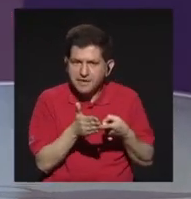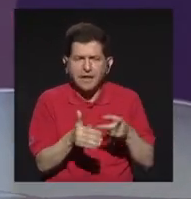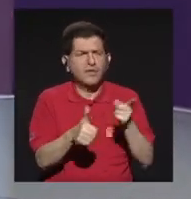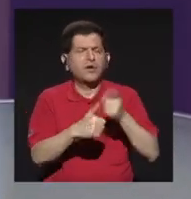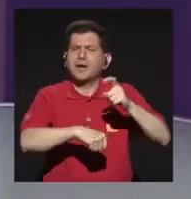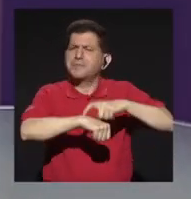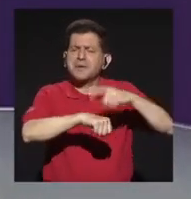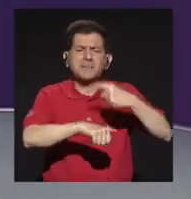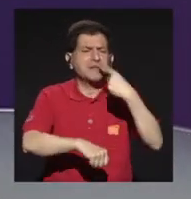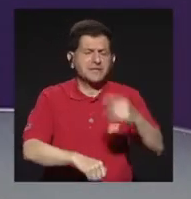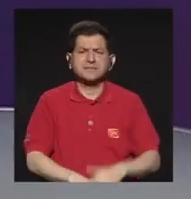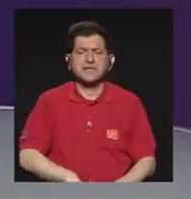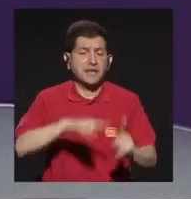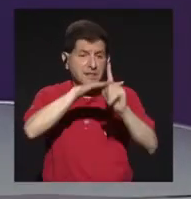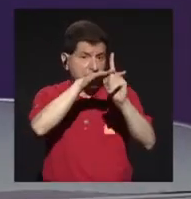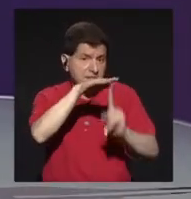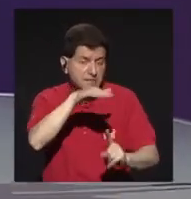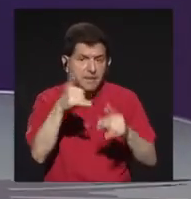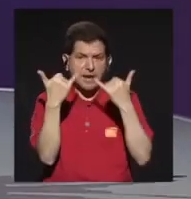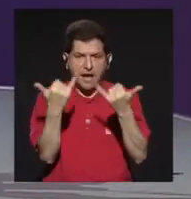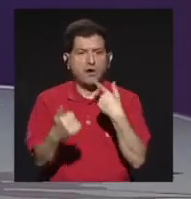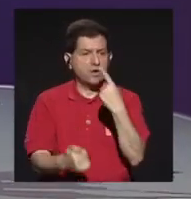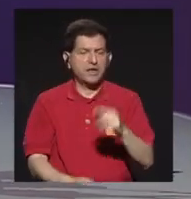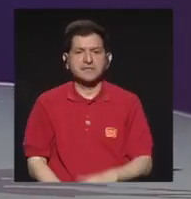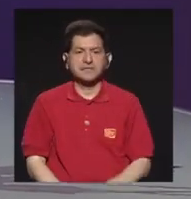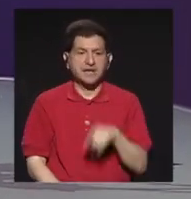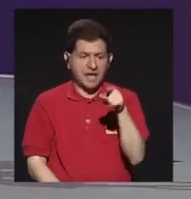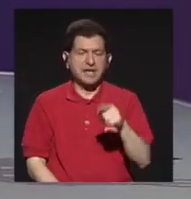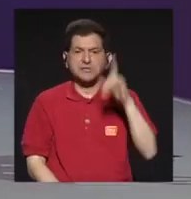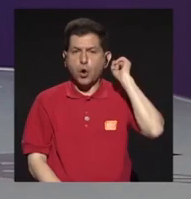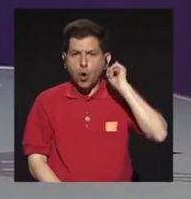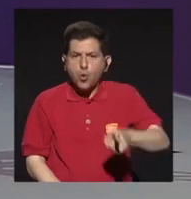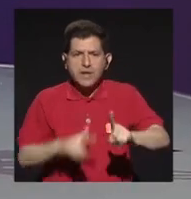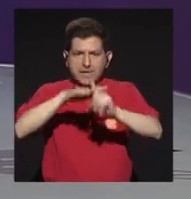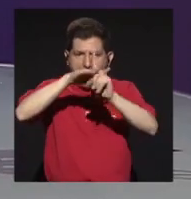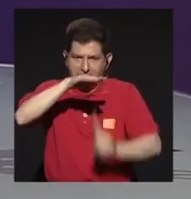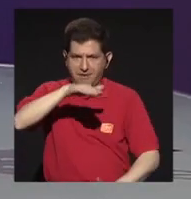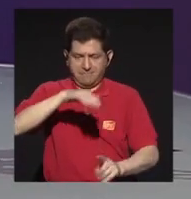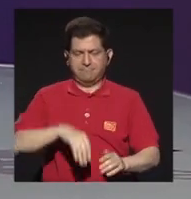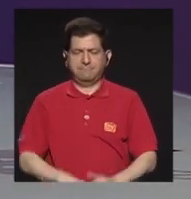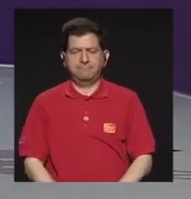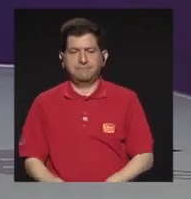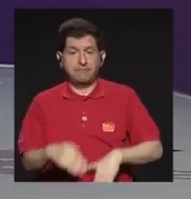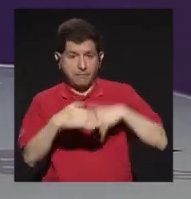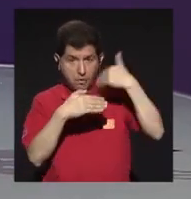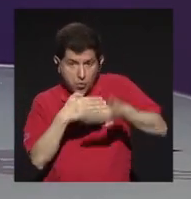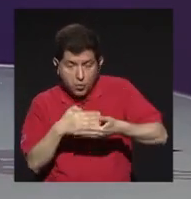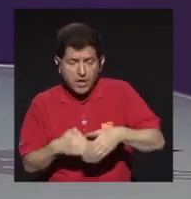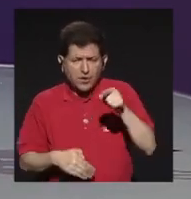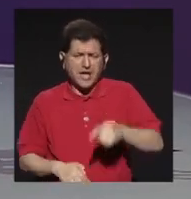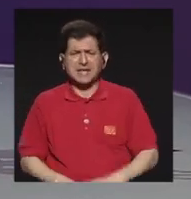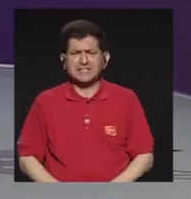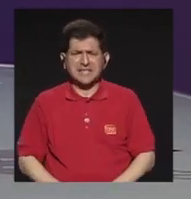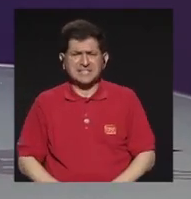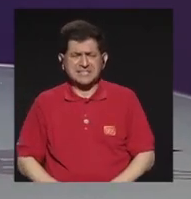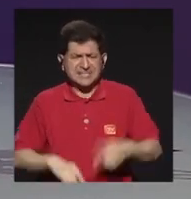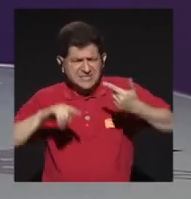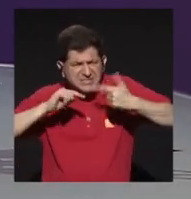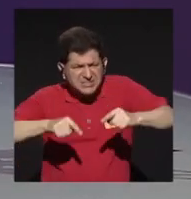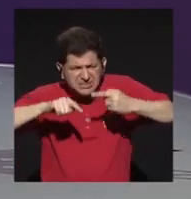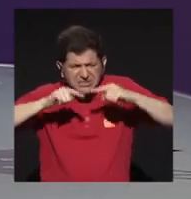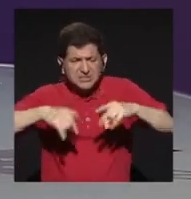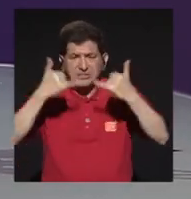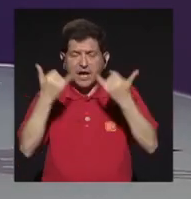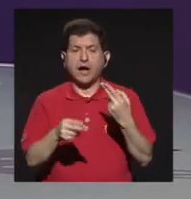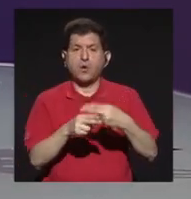principio decíamos desaparecidas hoy decimos desaparición forzada después que habían sido torturadas ahora lo